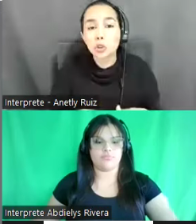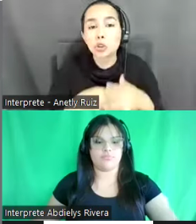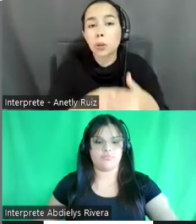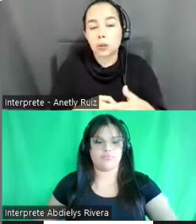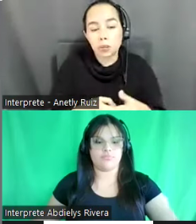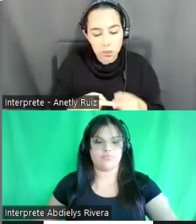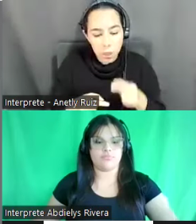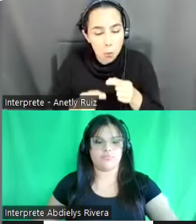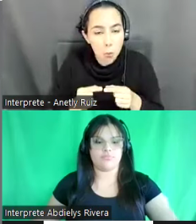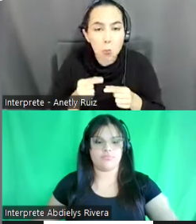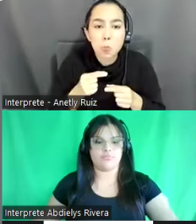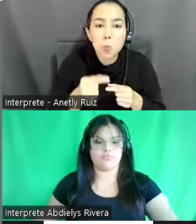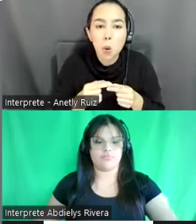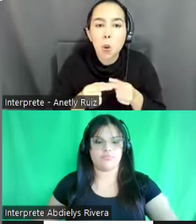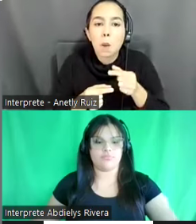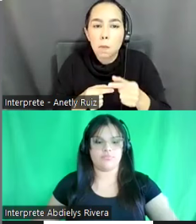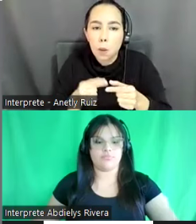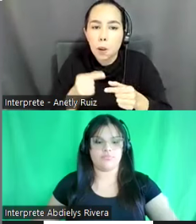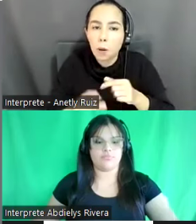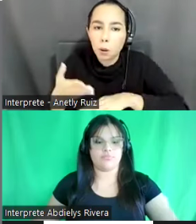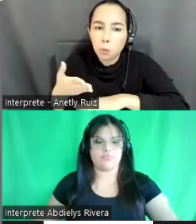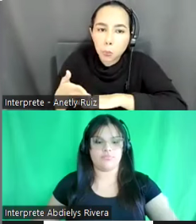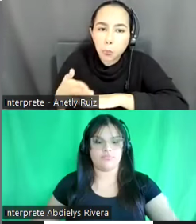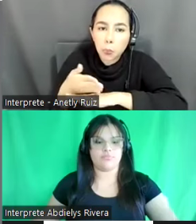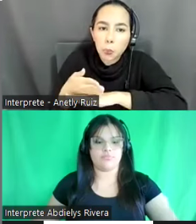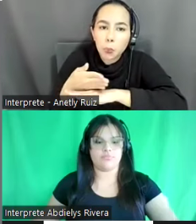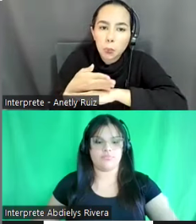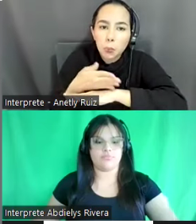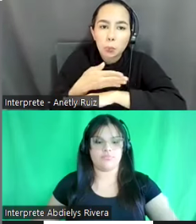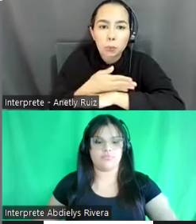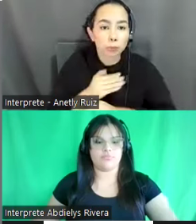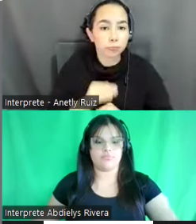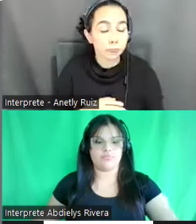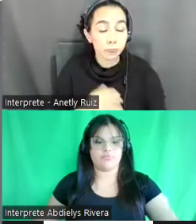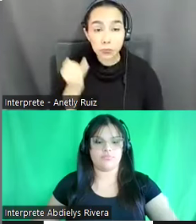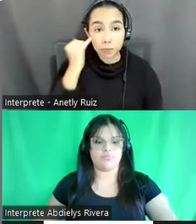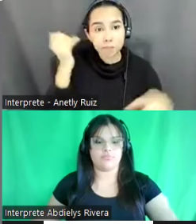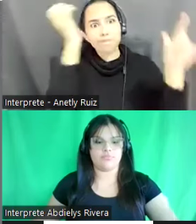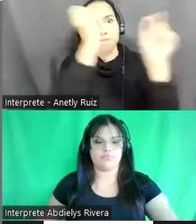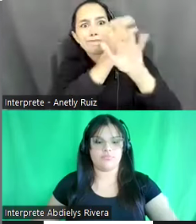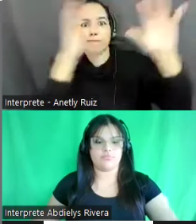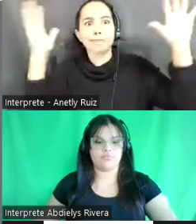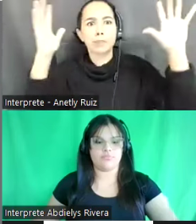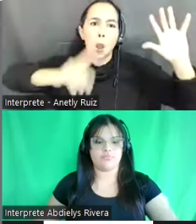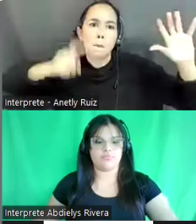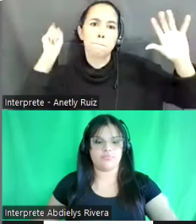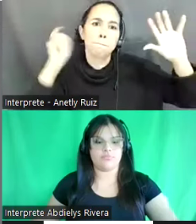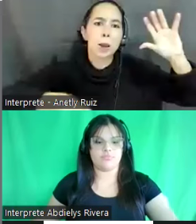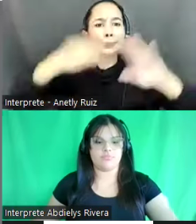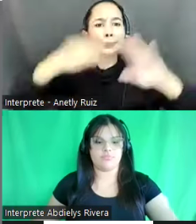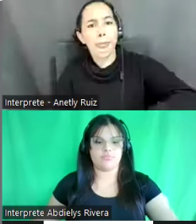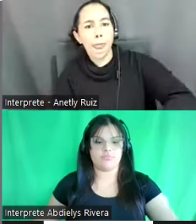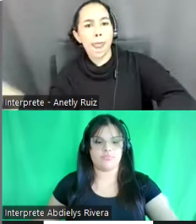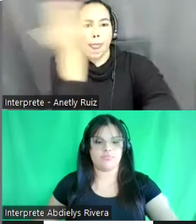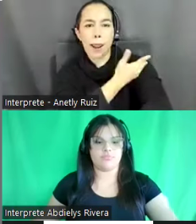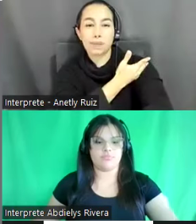lograr muchas cosas, porque si queremos abarcar muchas cosas a la misma vez, no vamos a lograr un resultado